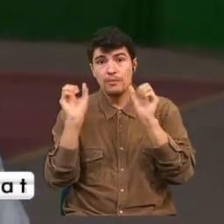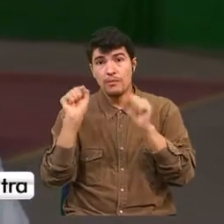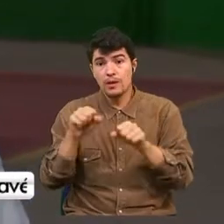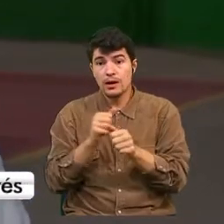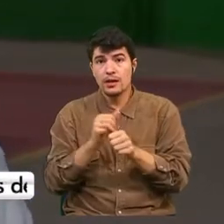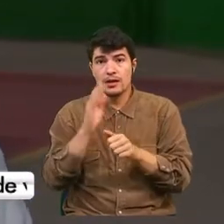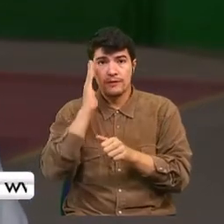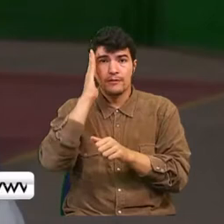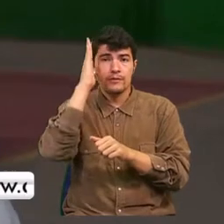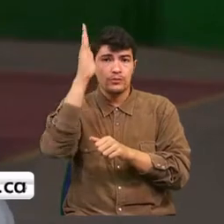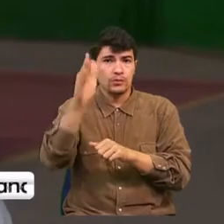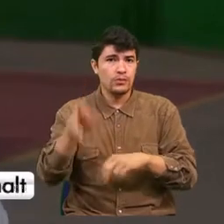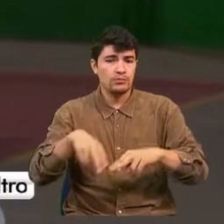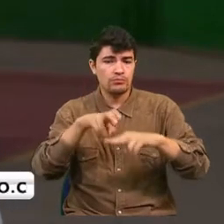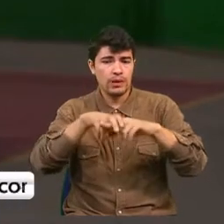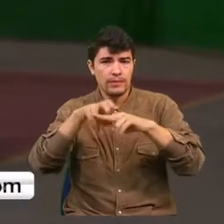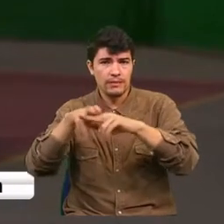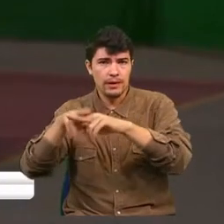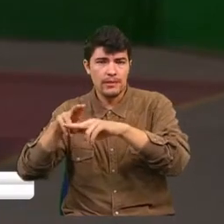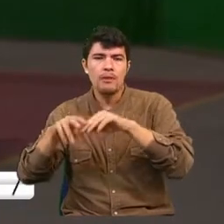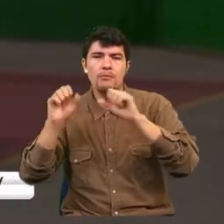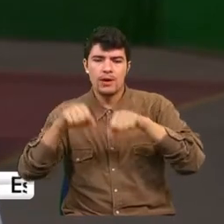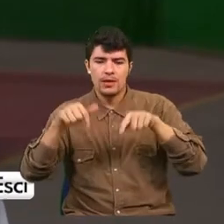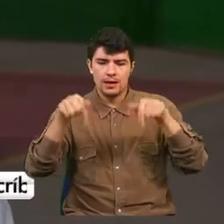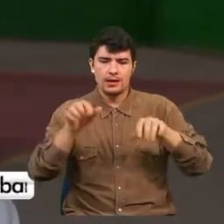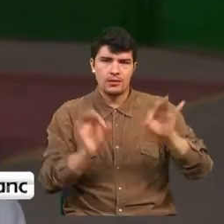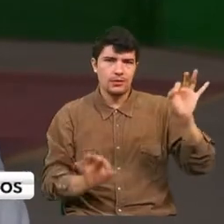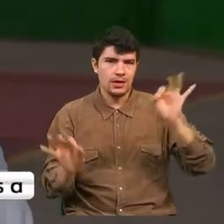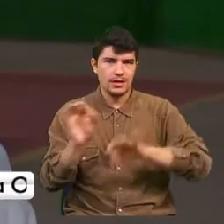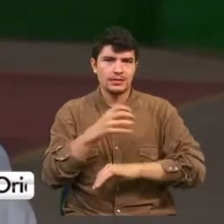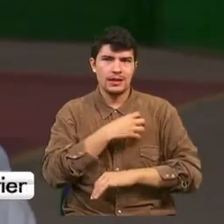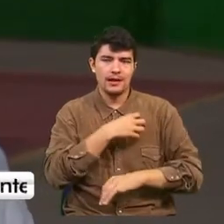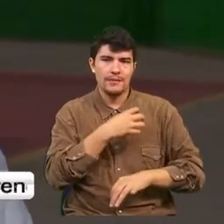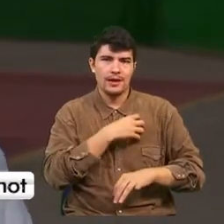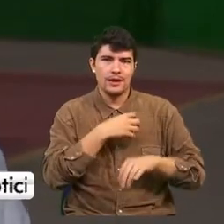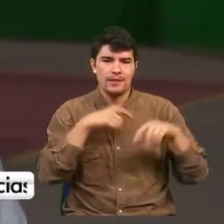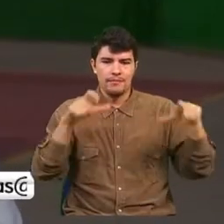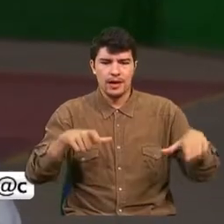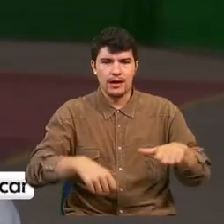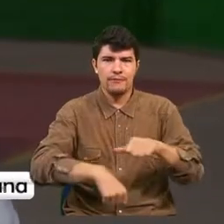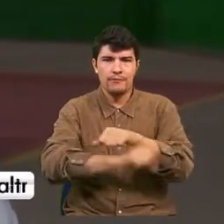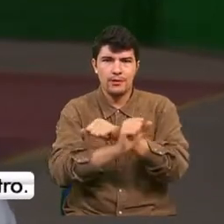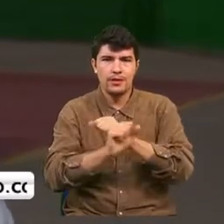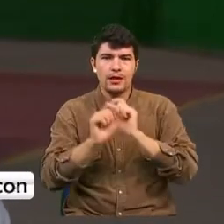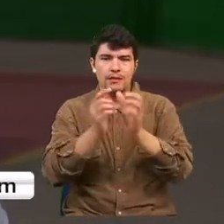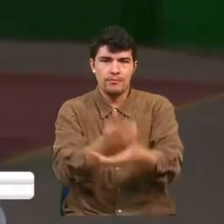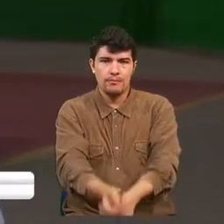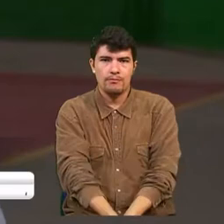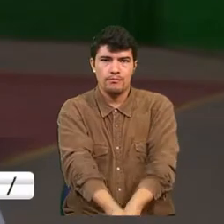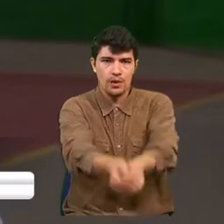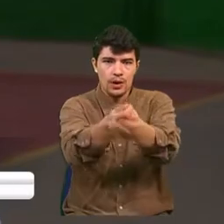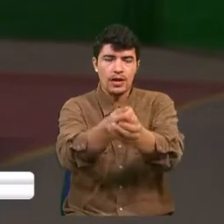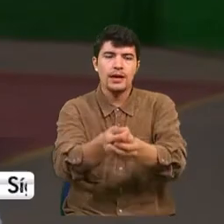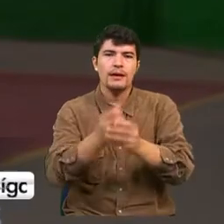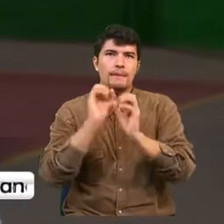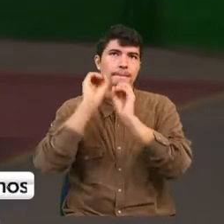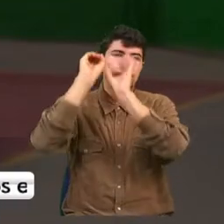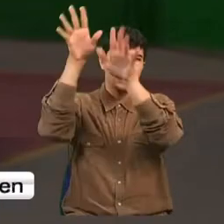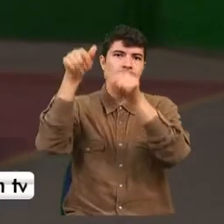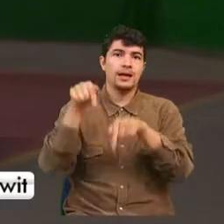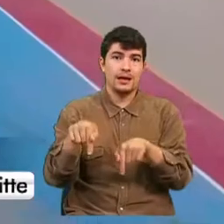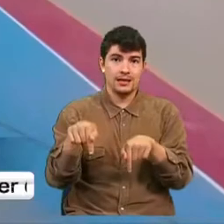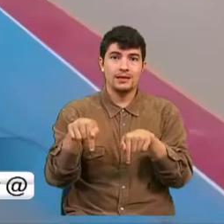poner la silletería para que aquí se puedan organizar campeonatos de microfútbol, de voleibol y de básquetbol, que esa es